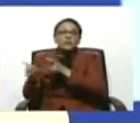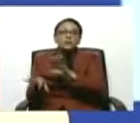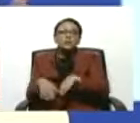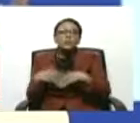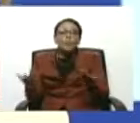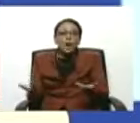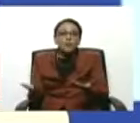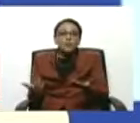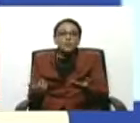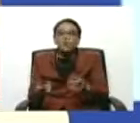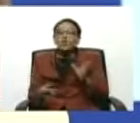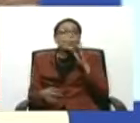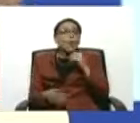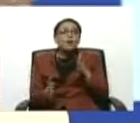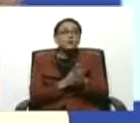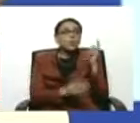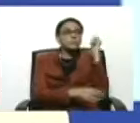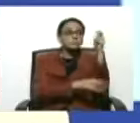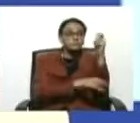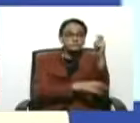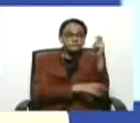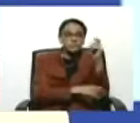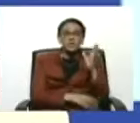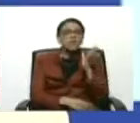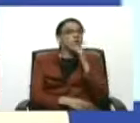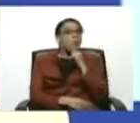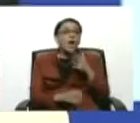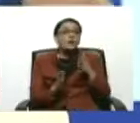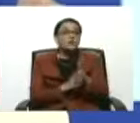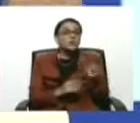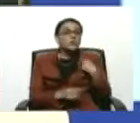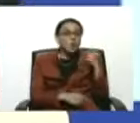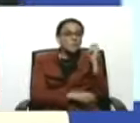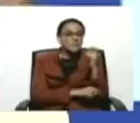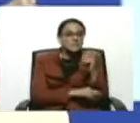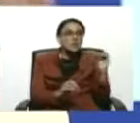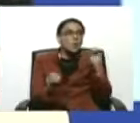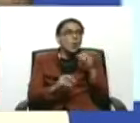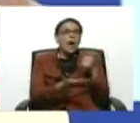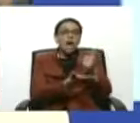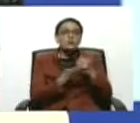eliminó el subsidio de algún de algún de algún elemento en